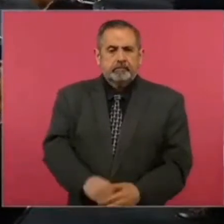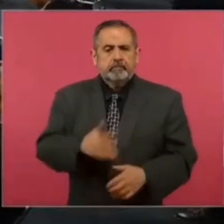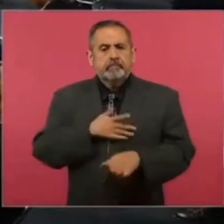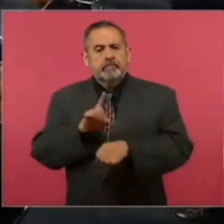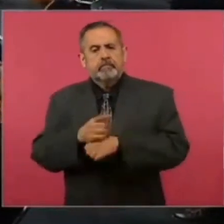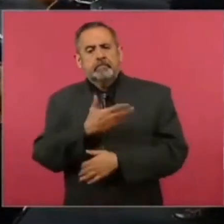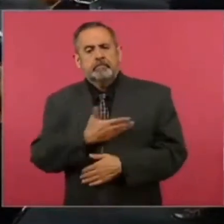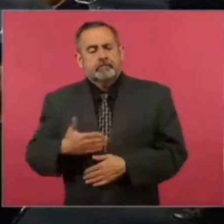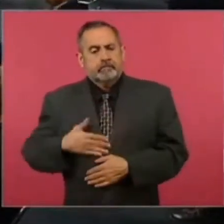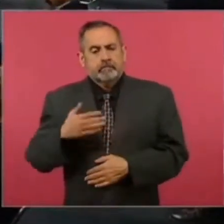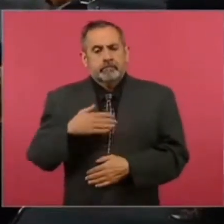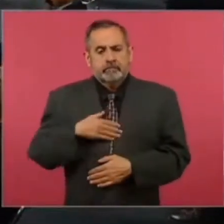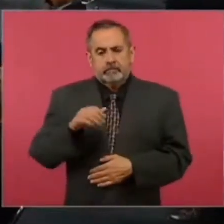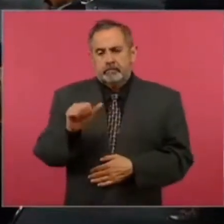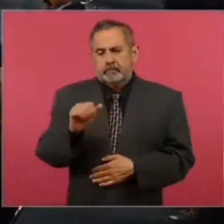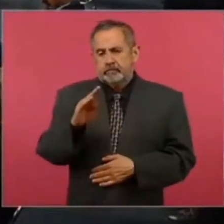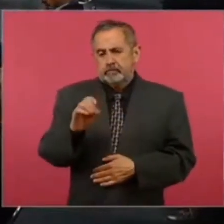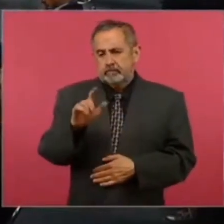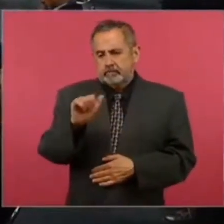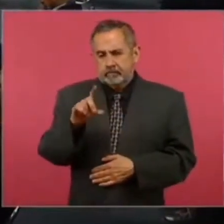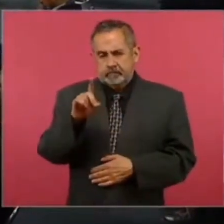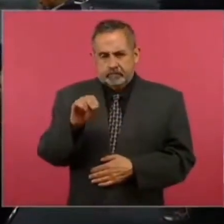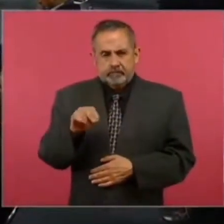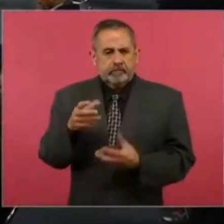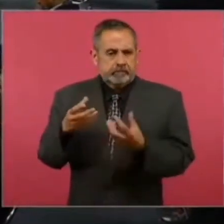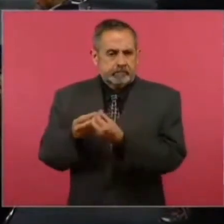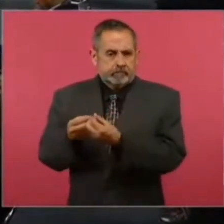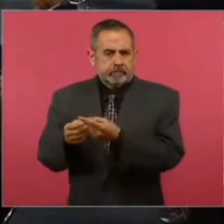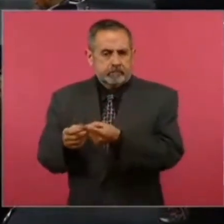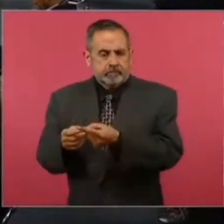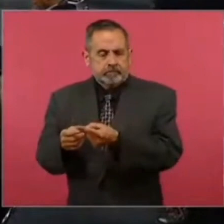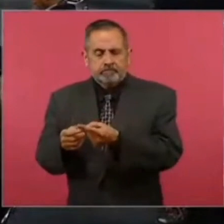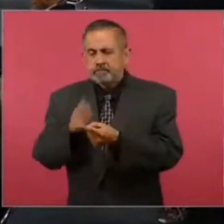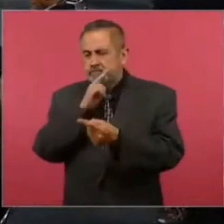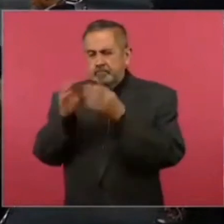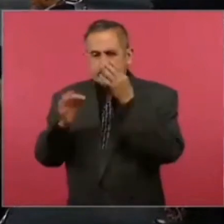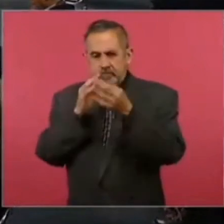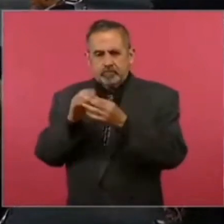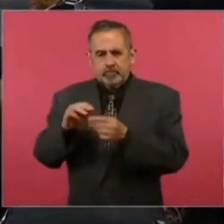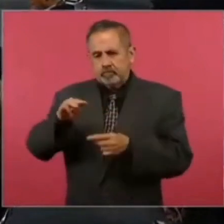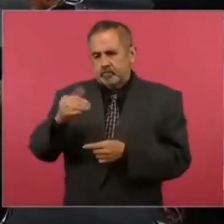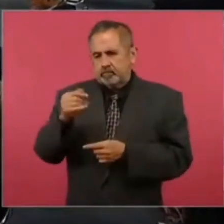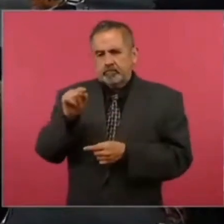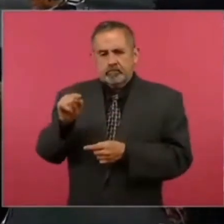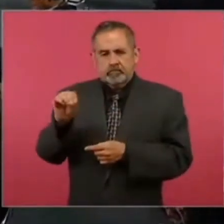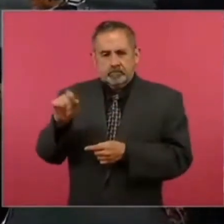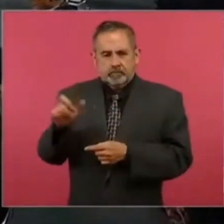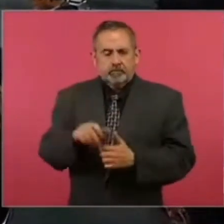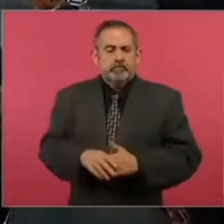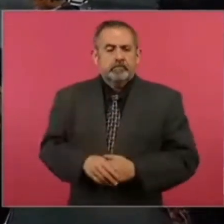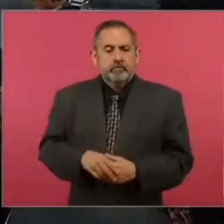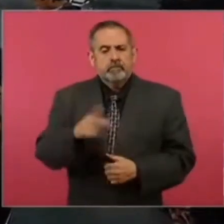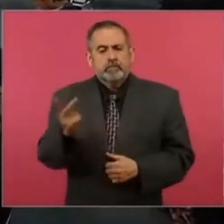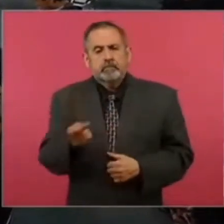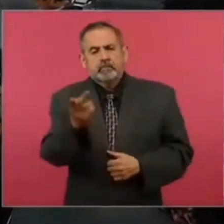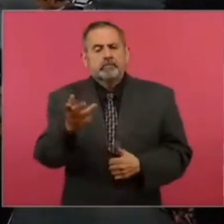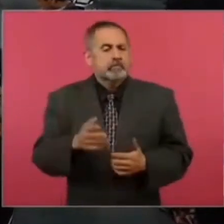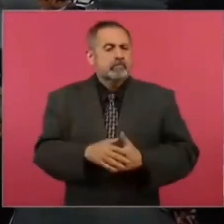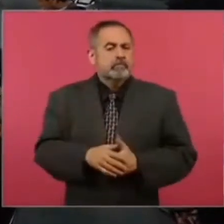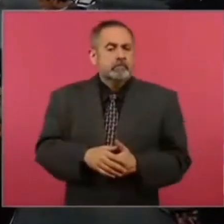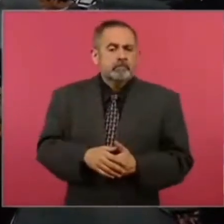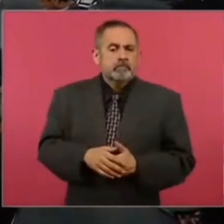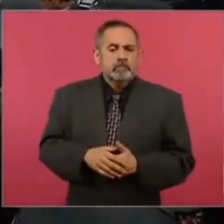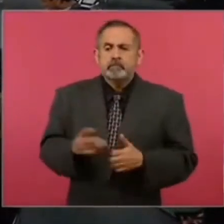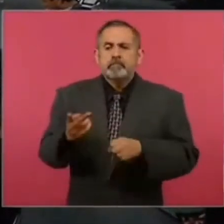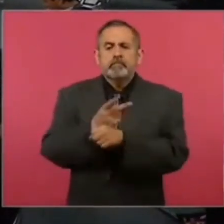Buen día, presidente. Abelardo Martín Gómez, de la agencia Al Momento MX y el portal de noticias elmaya.mx. Preguntarle, ¿cómo van las